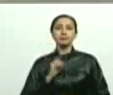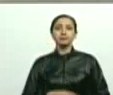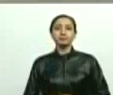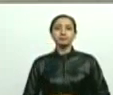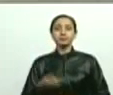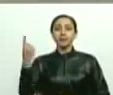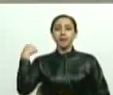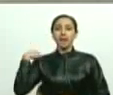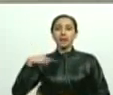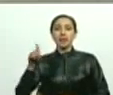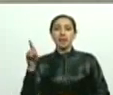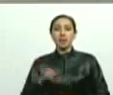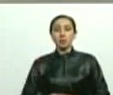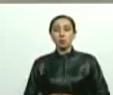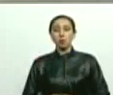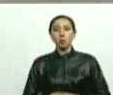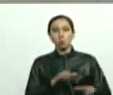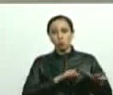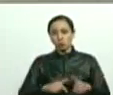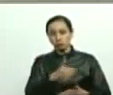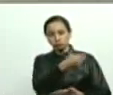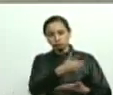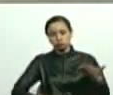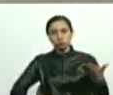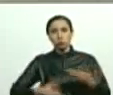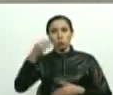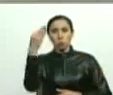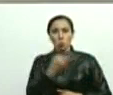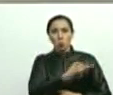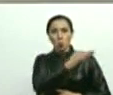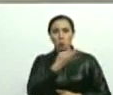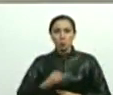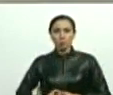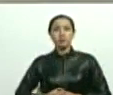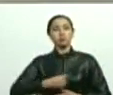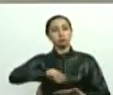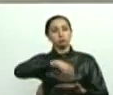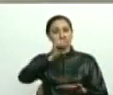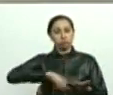Tenemos acta de compromiso que vamos a notariar.